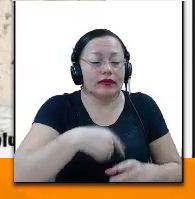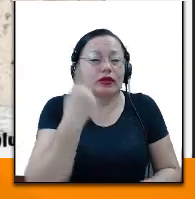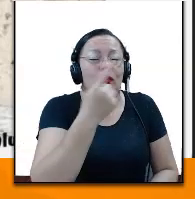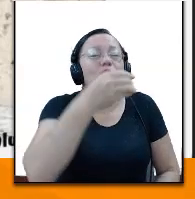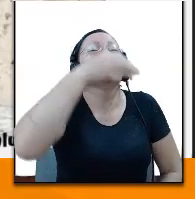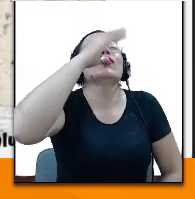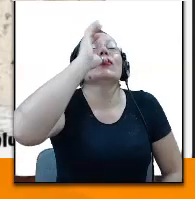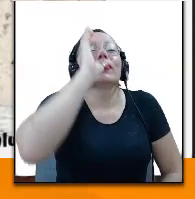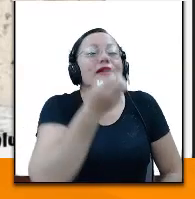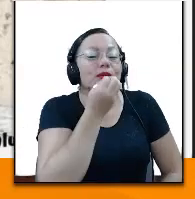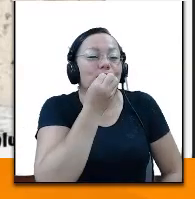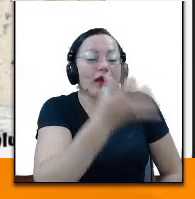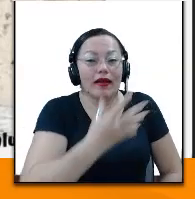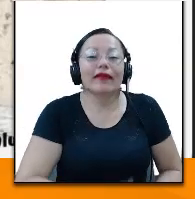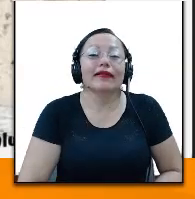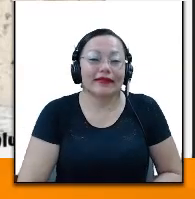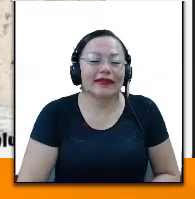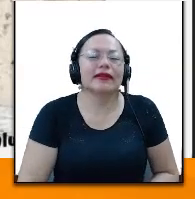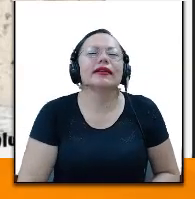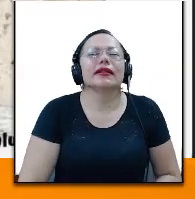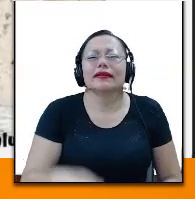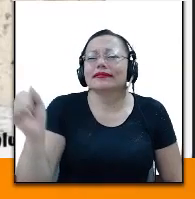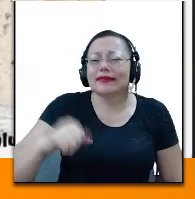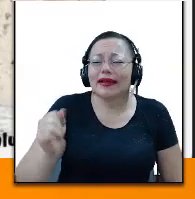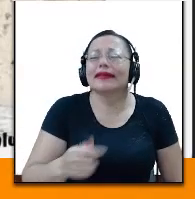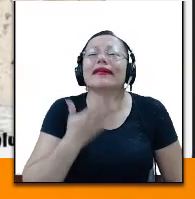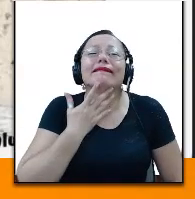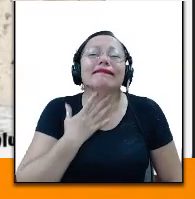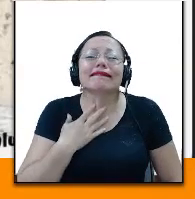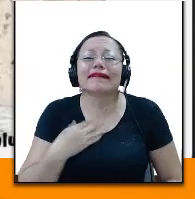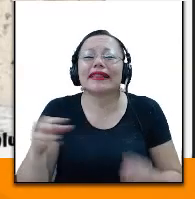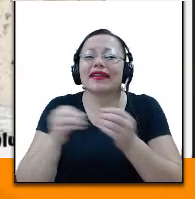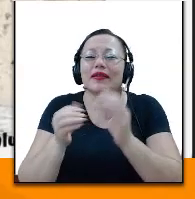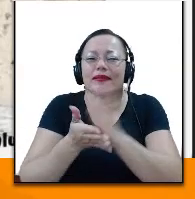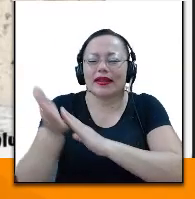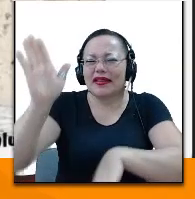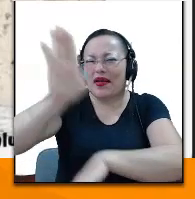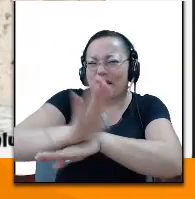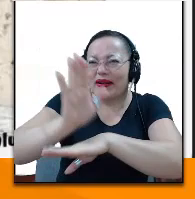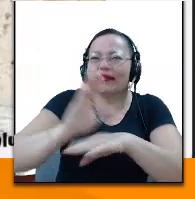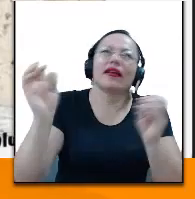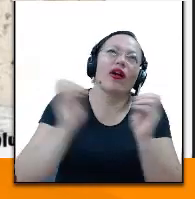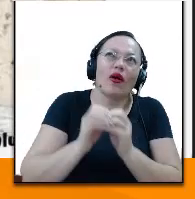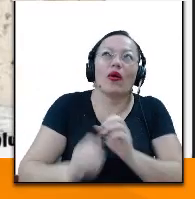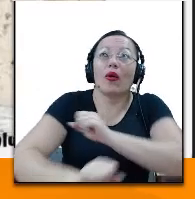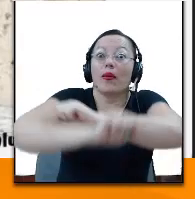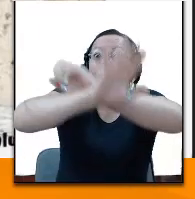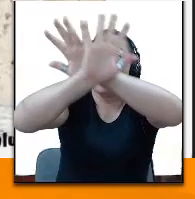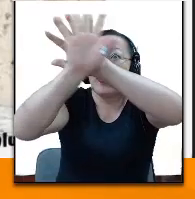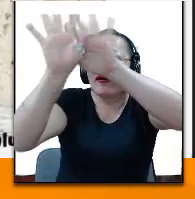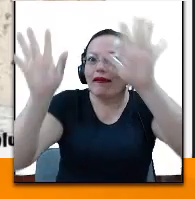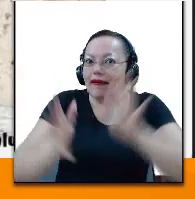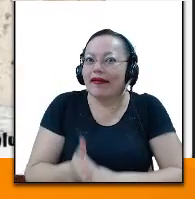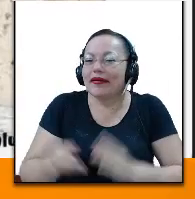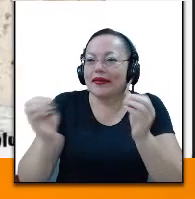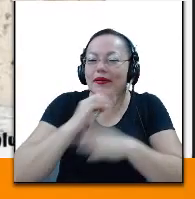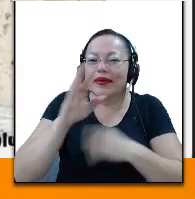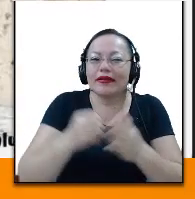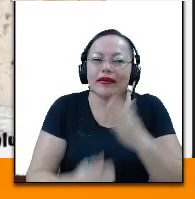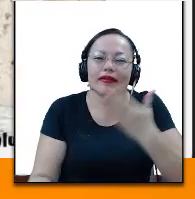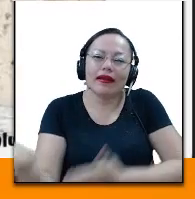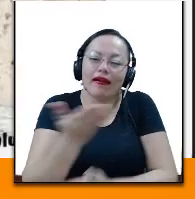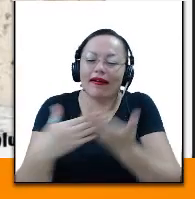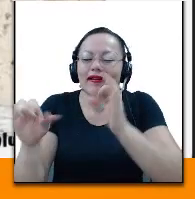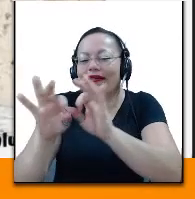rico. Es muy delicioso y en especial para esas tardes o las mañanas, como ustedes lo deseen, que estamos compartiendo con